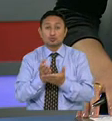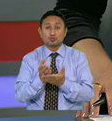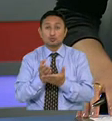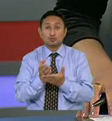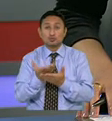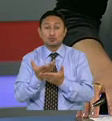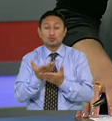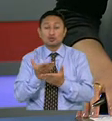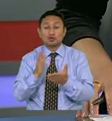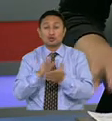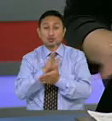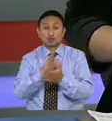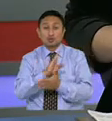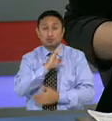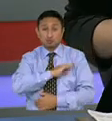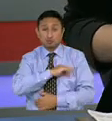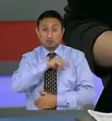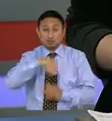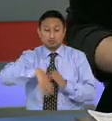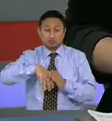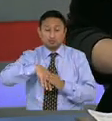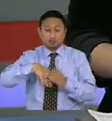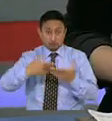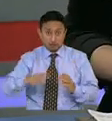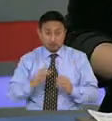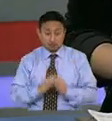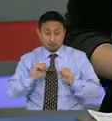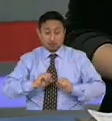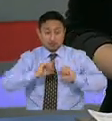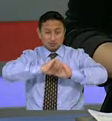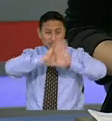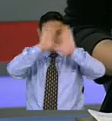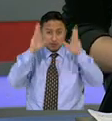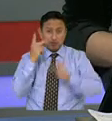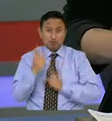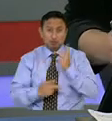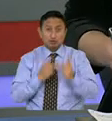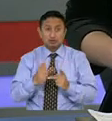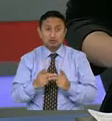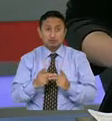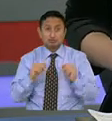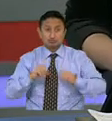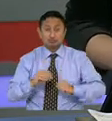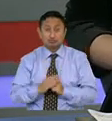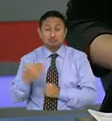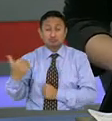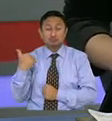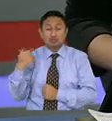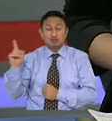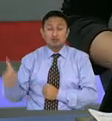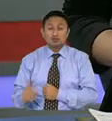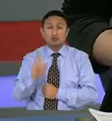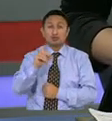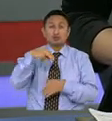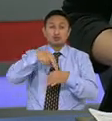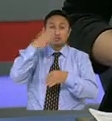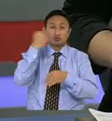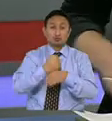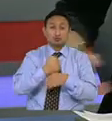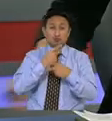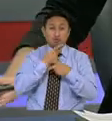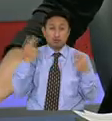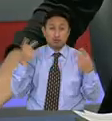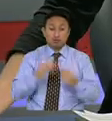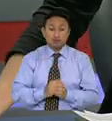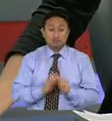educativas municipales. Para garantizar transparencia en el proceso, se contó con la presencia de una notaria pública y